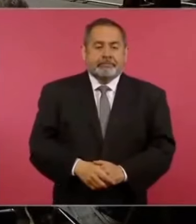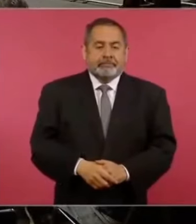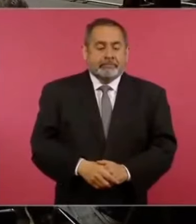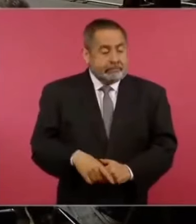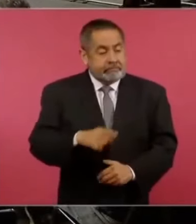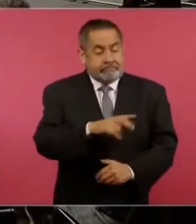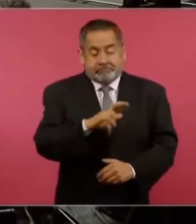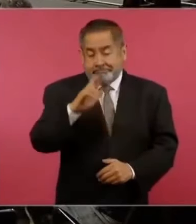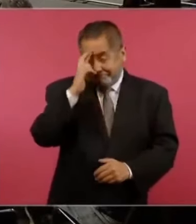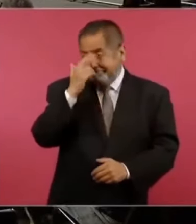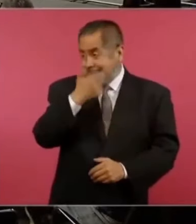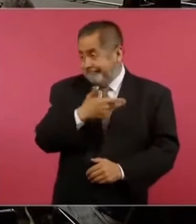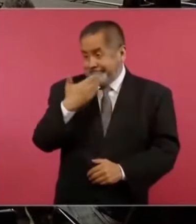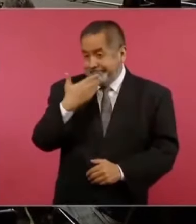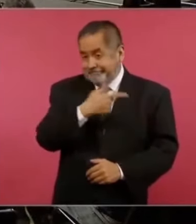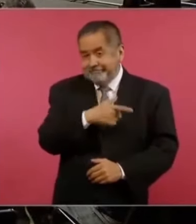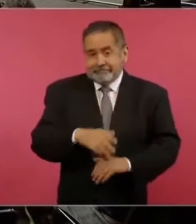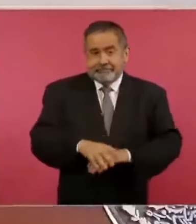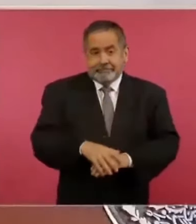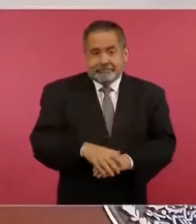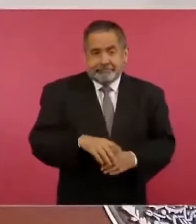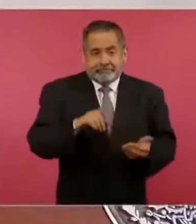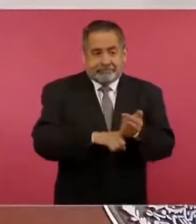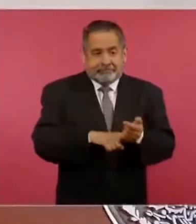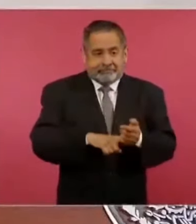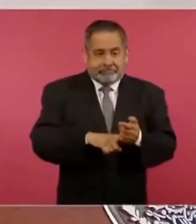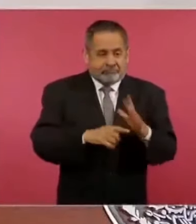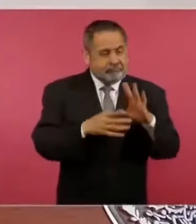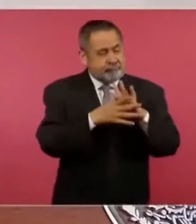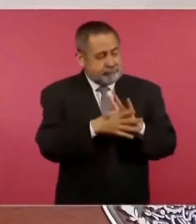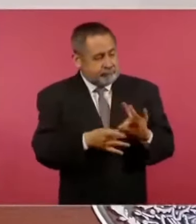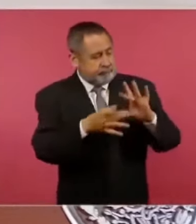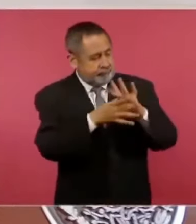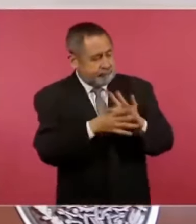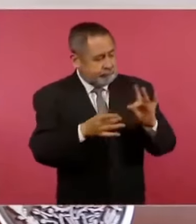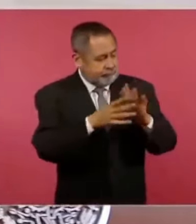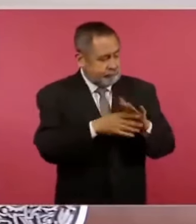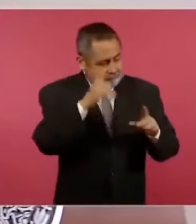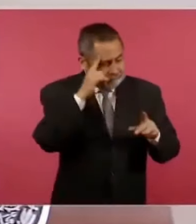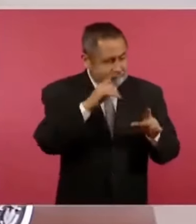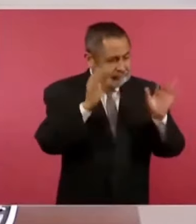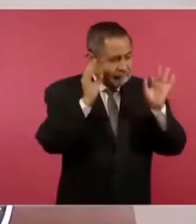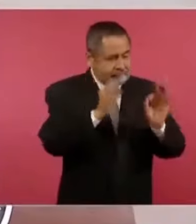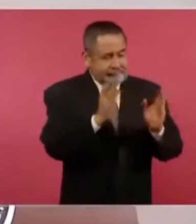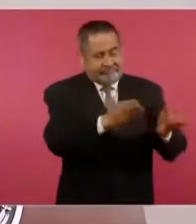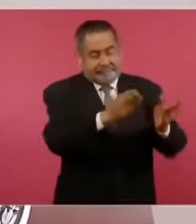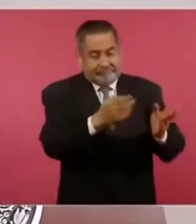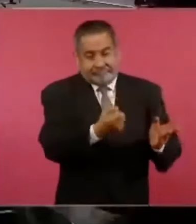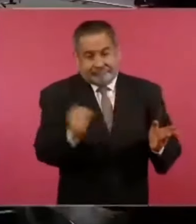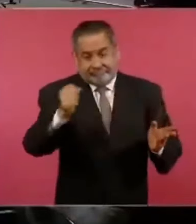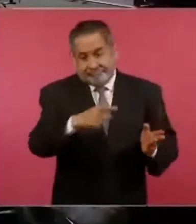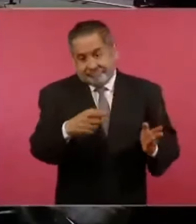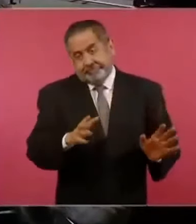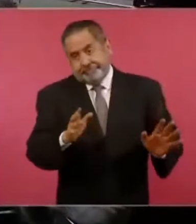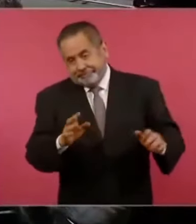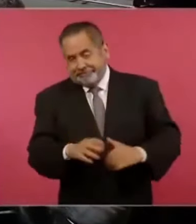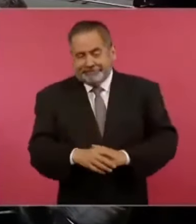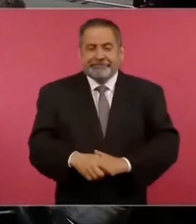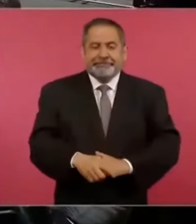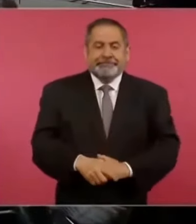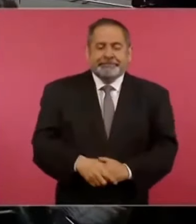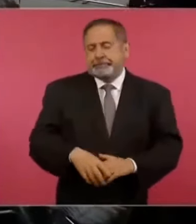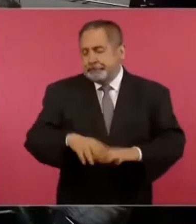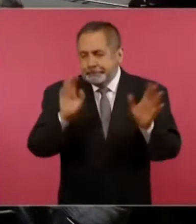conocer que tien bastante capacidad de convencer de persuadir